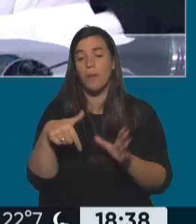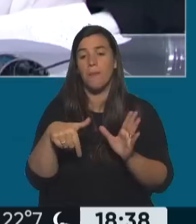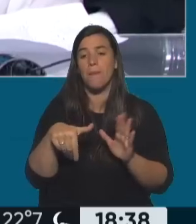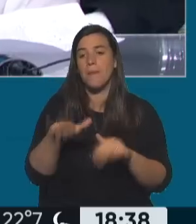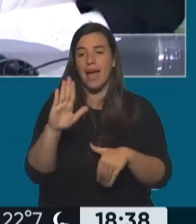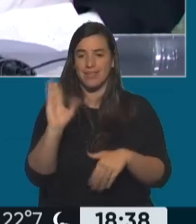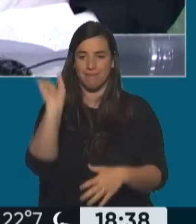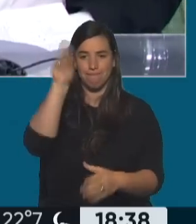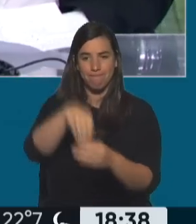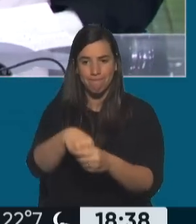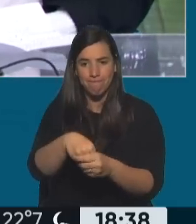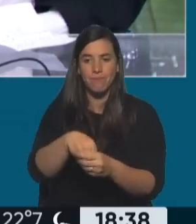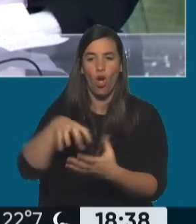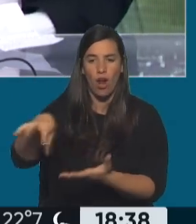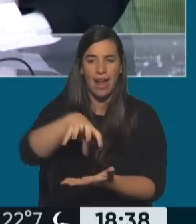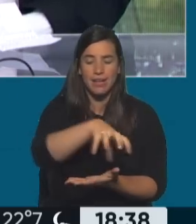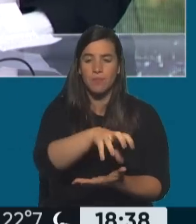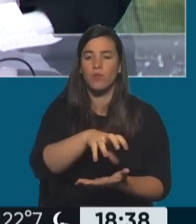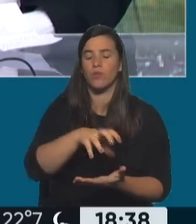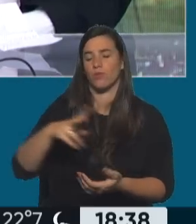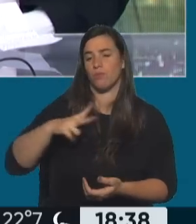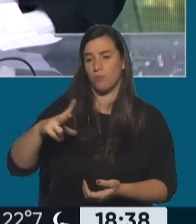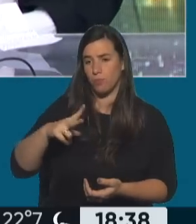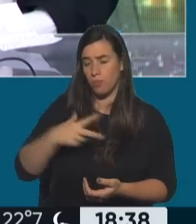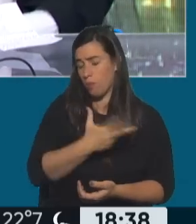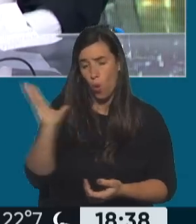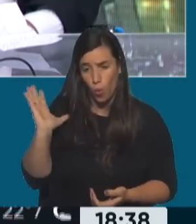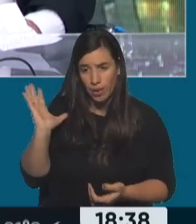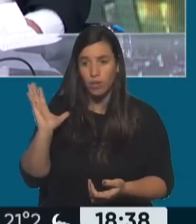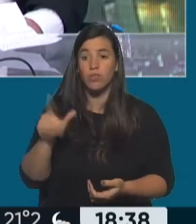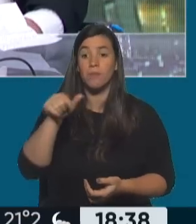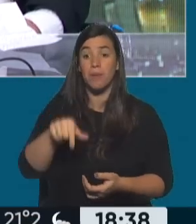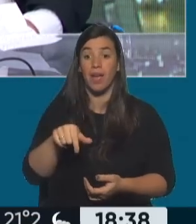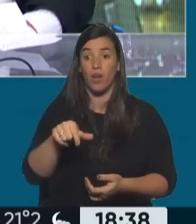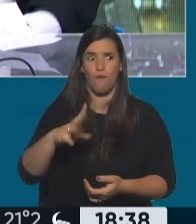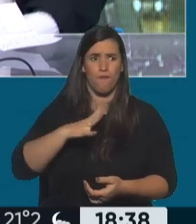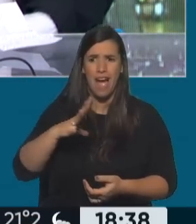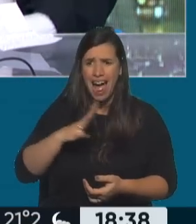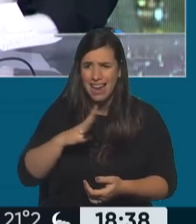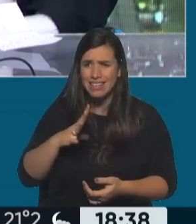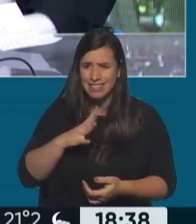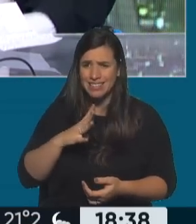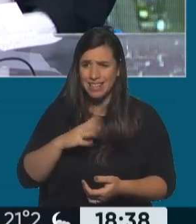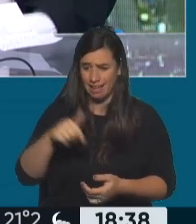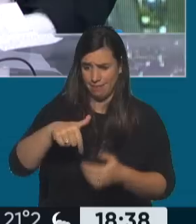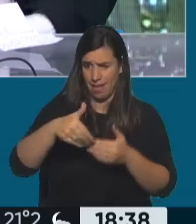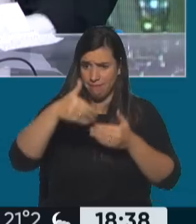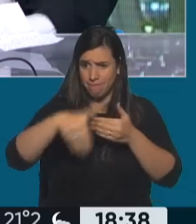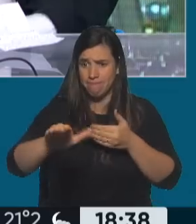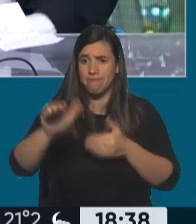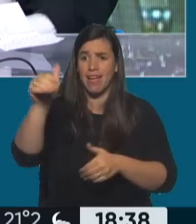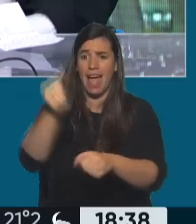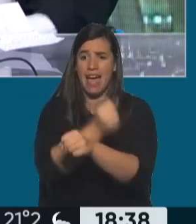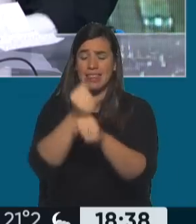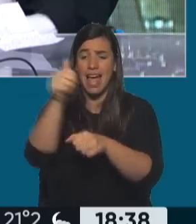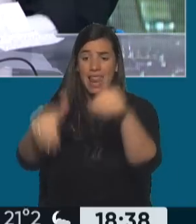sector público. Ahora, quedan de acá a las elecciones 10 billones de pesos en títulos, más o menos 1,5 billones